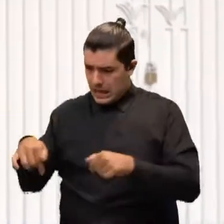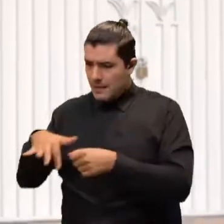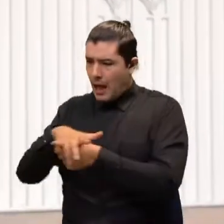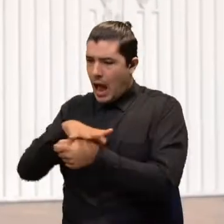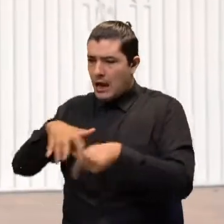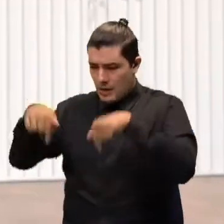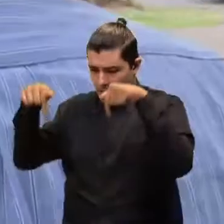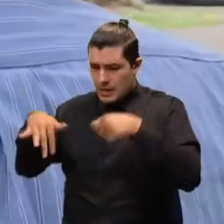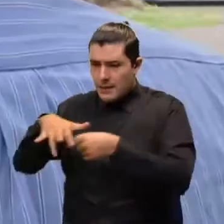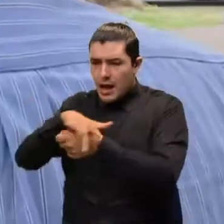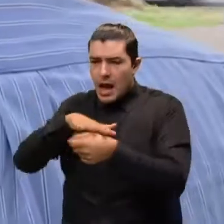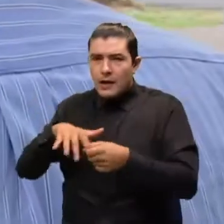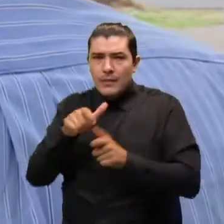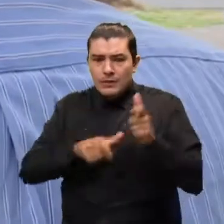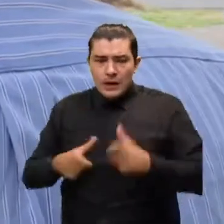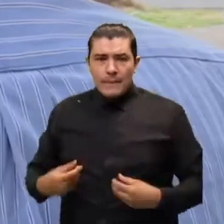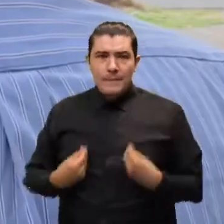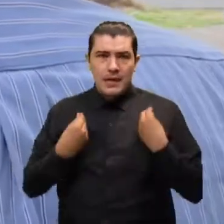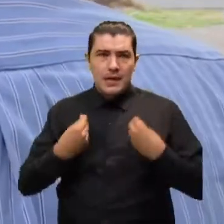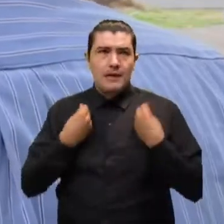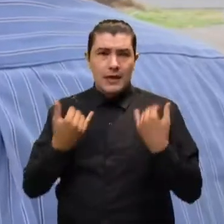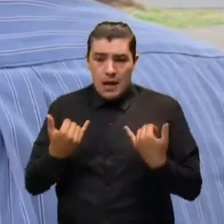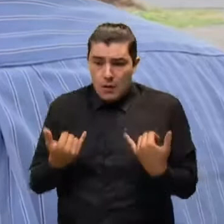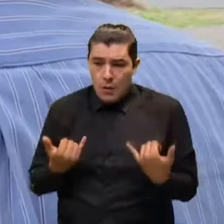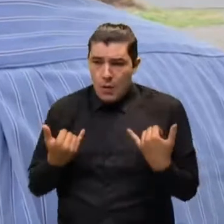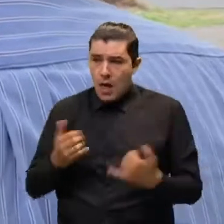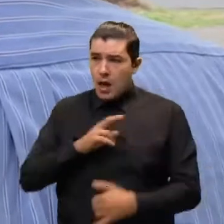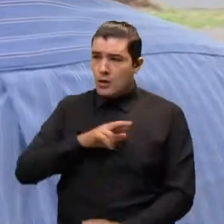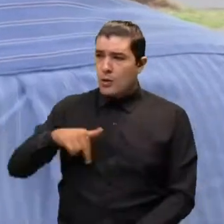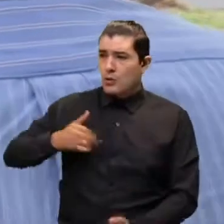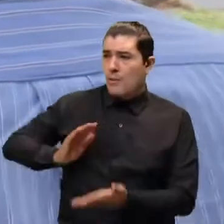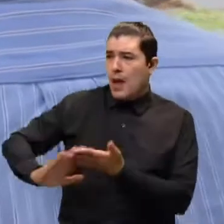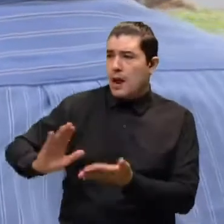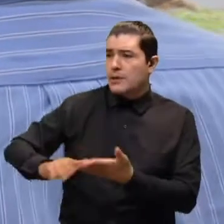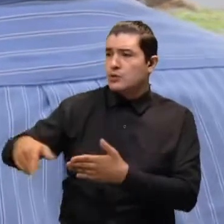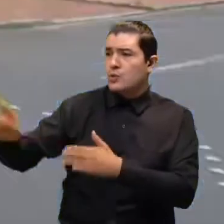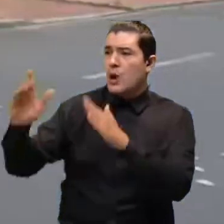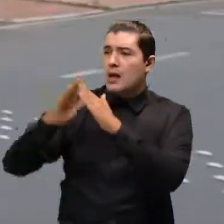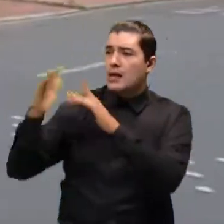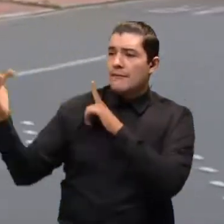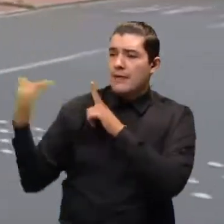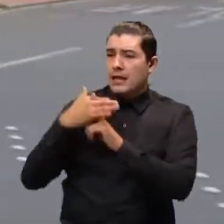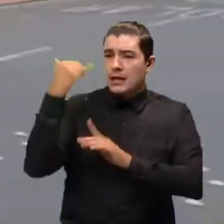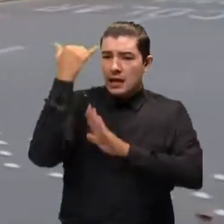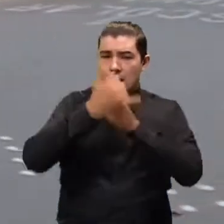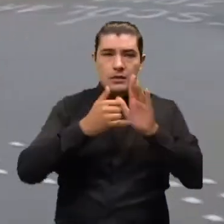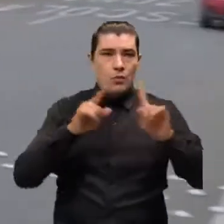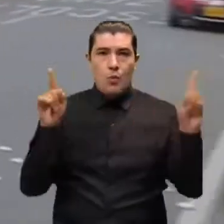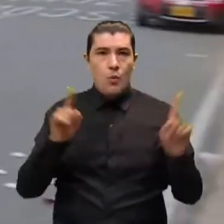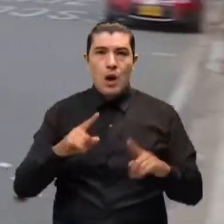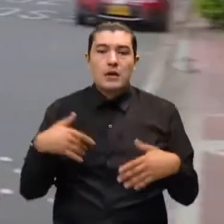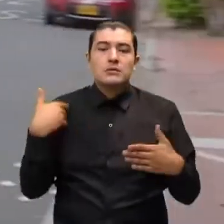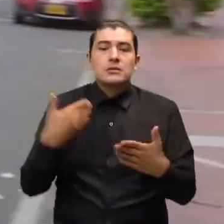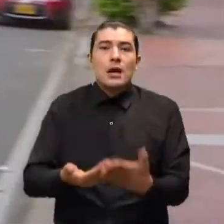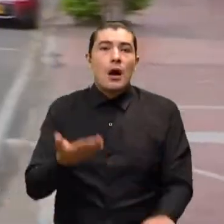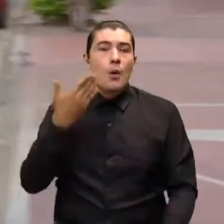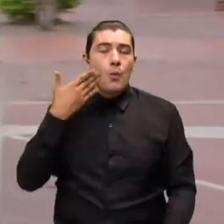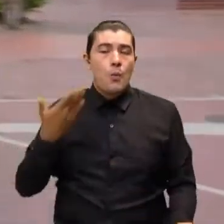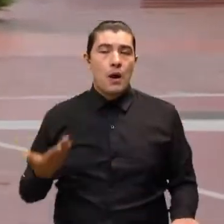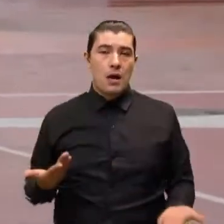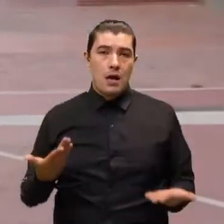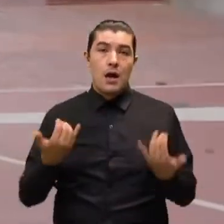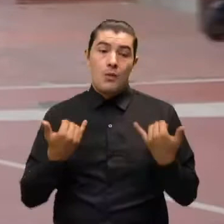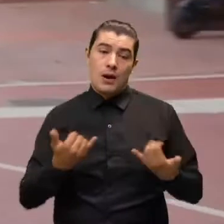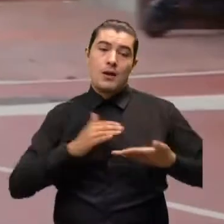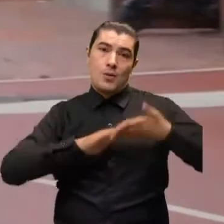Esto es un barrio y es un barrio residencial. No podemos estar desmejorando esto, ¿hasta cuándo? La comunidad pide reubicación